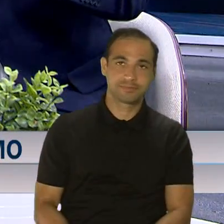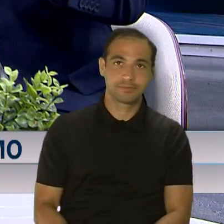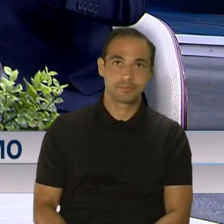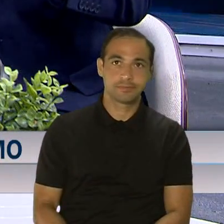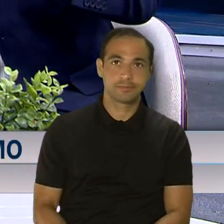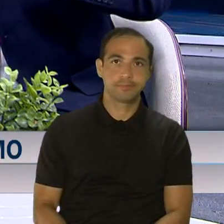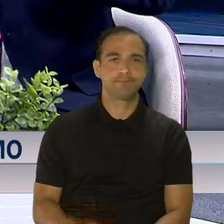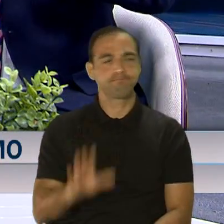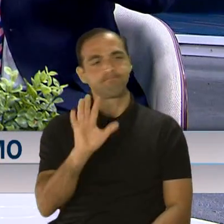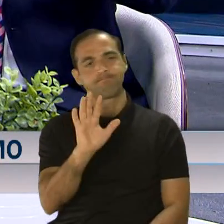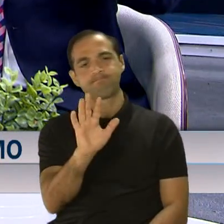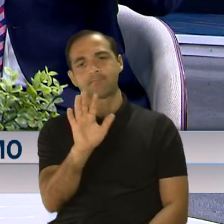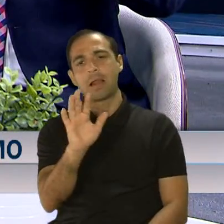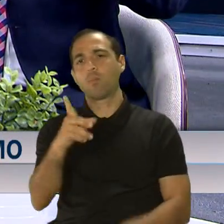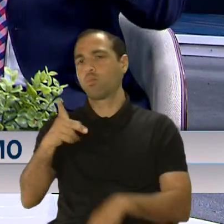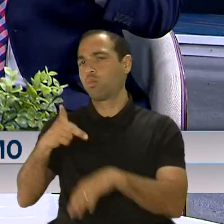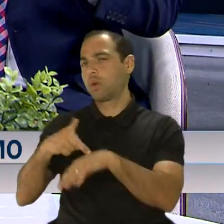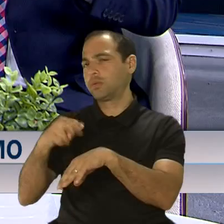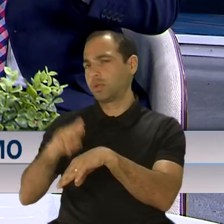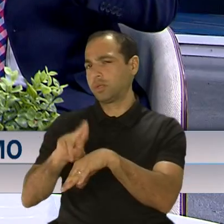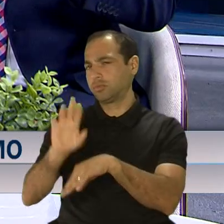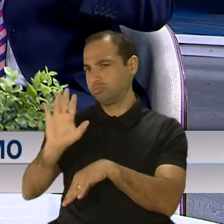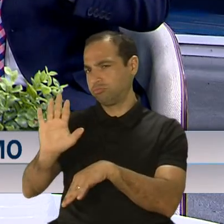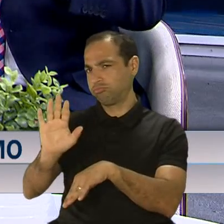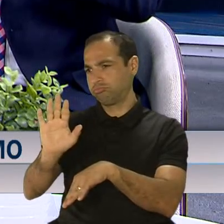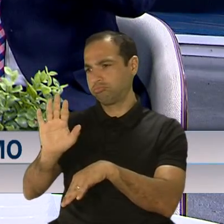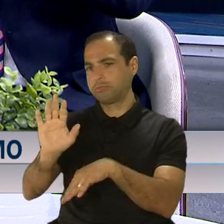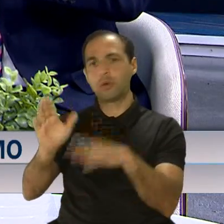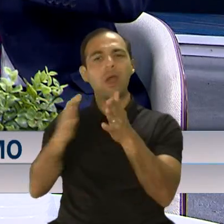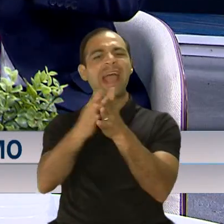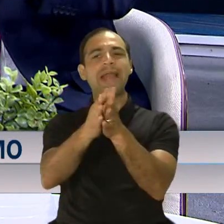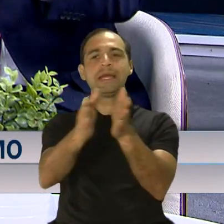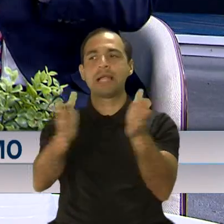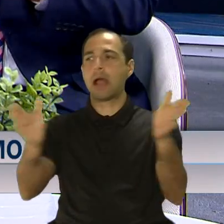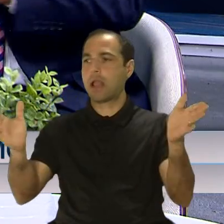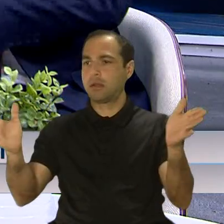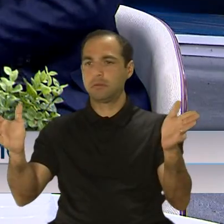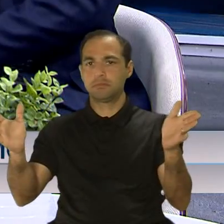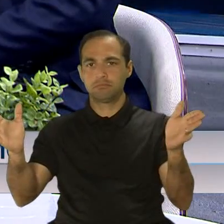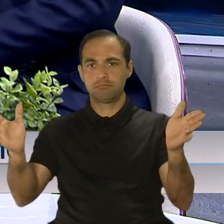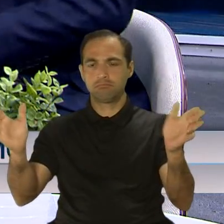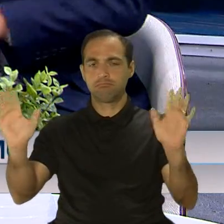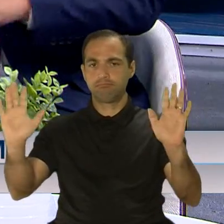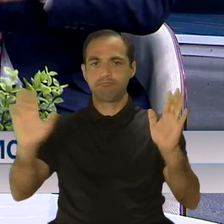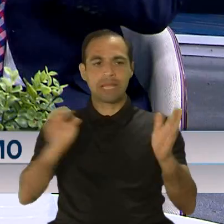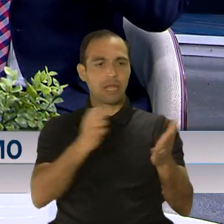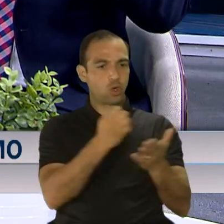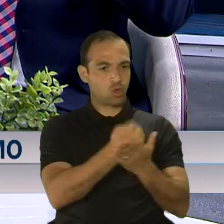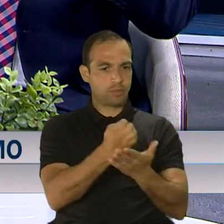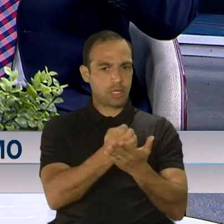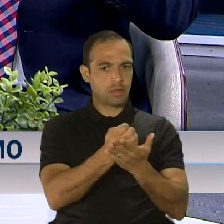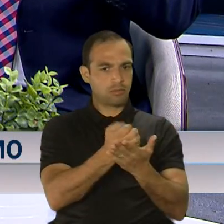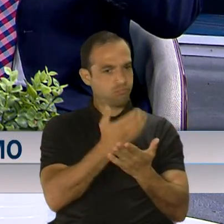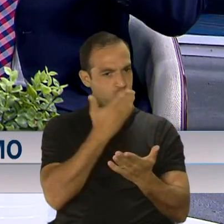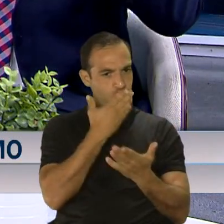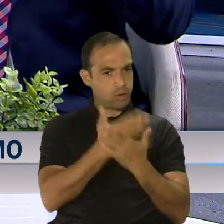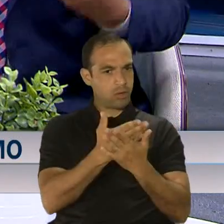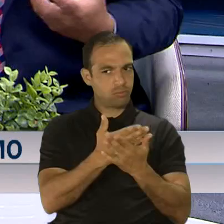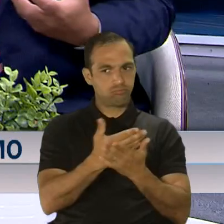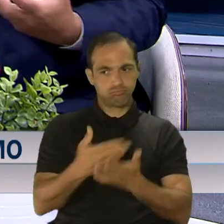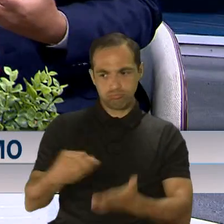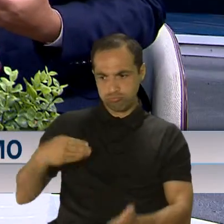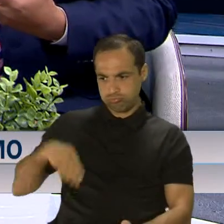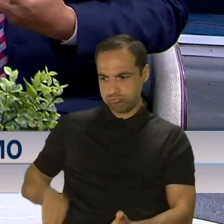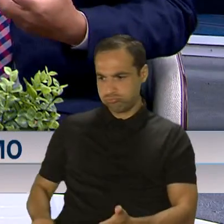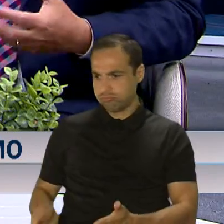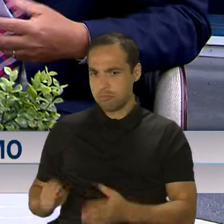de Puerto Rico, vamos a verlo en términos generales desde el punto de vista de lo que es economía, mayor dinero para mi bolsillo y